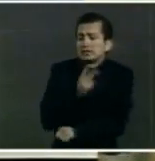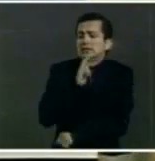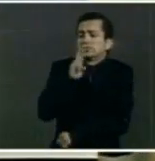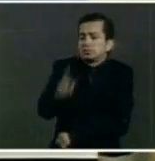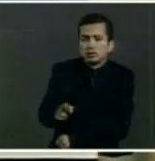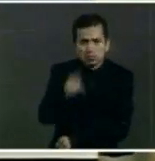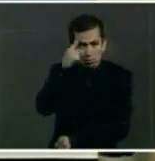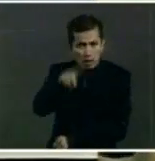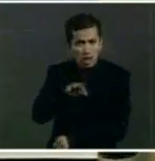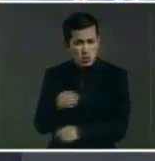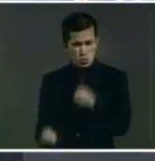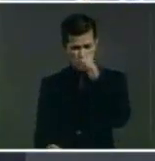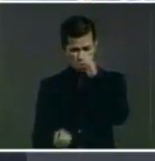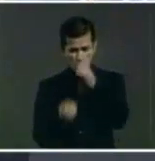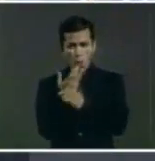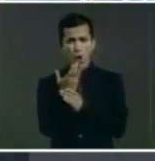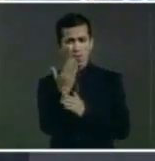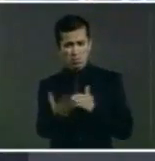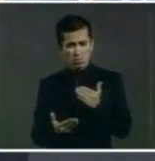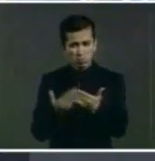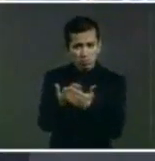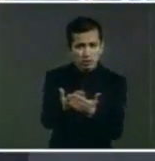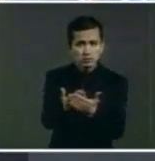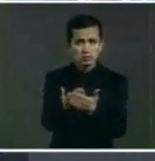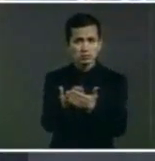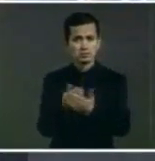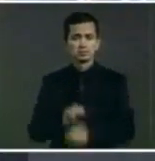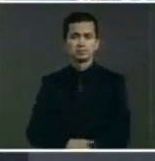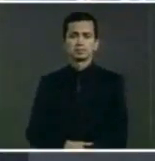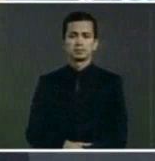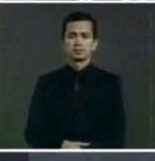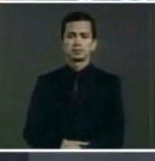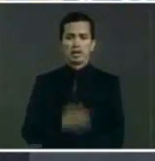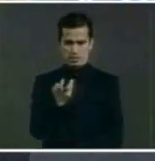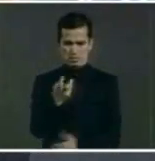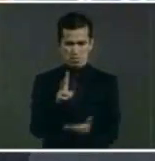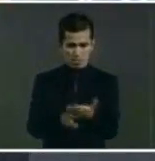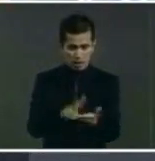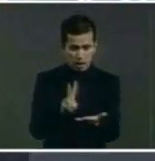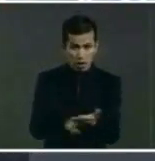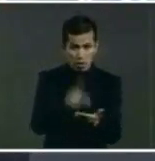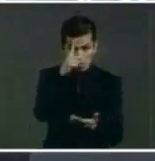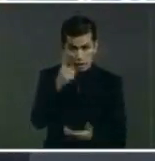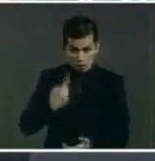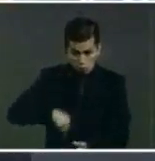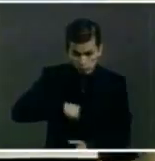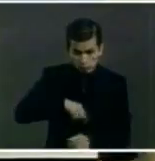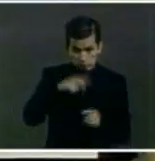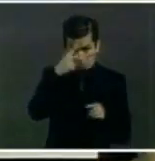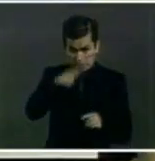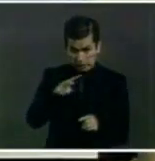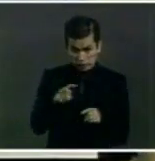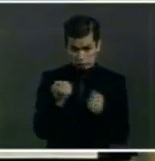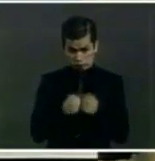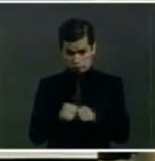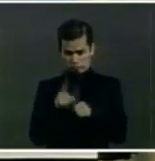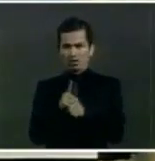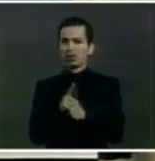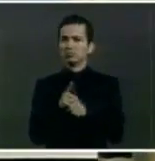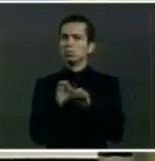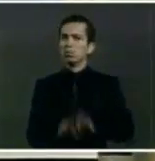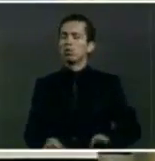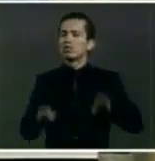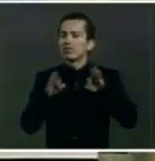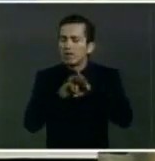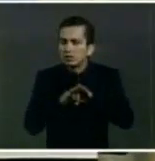nuevas soluciones. Este es un valor que nos enriquece como sociedad y que debemos aquilatar y ensanchar en todo momento